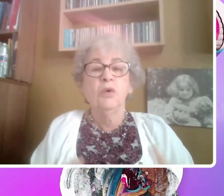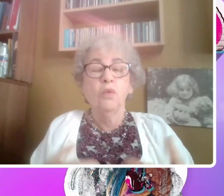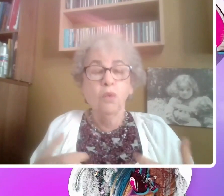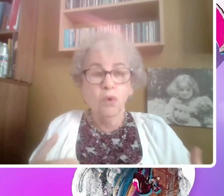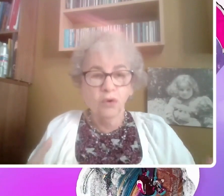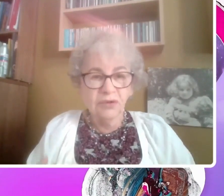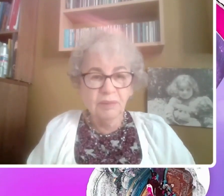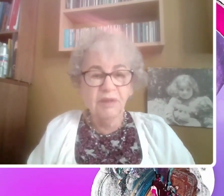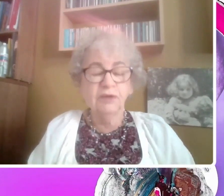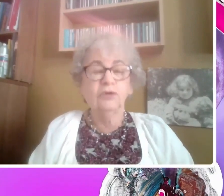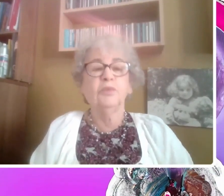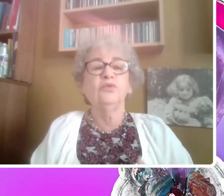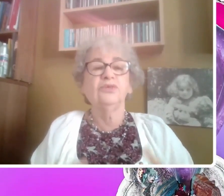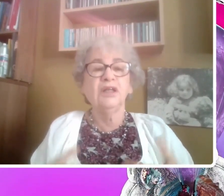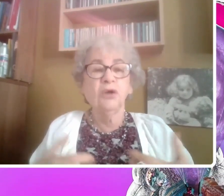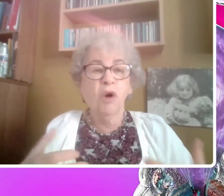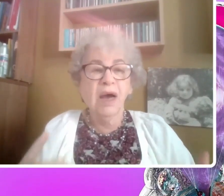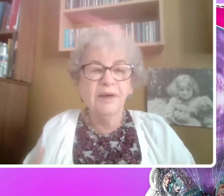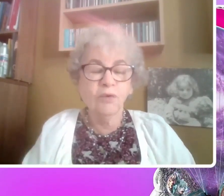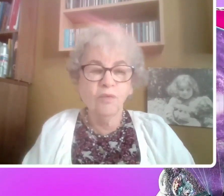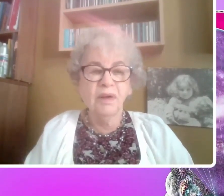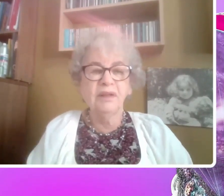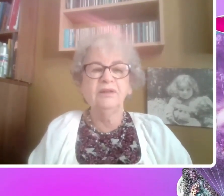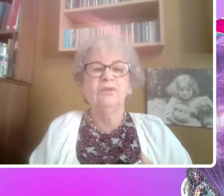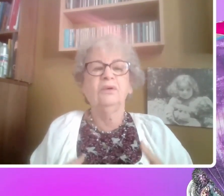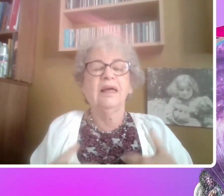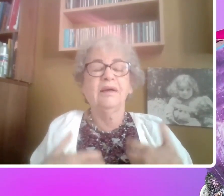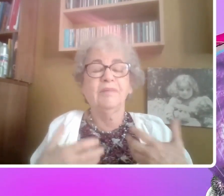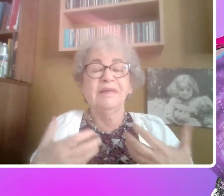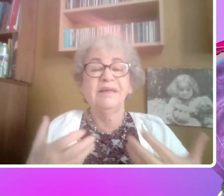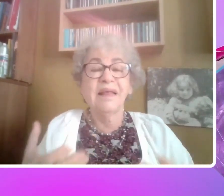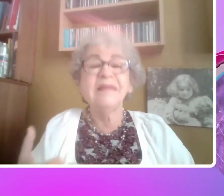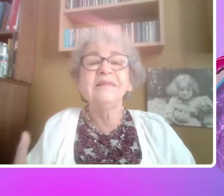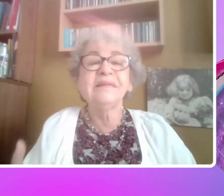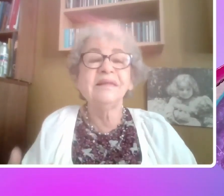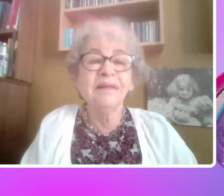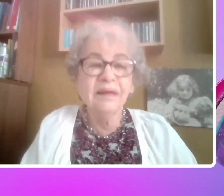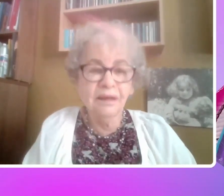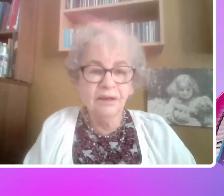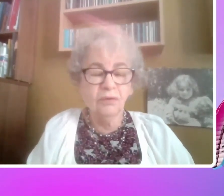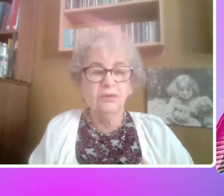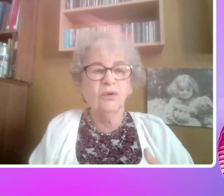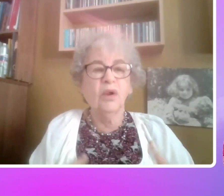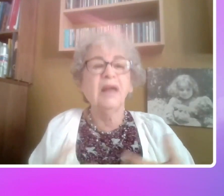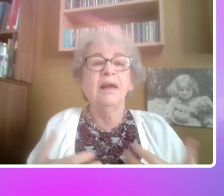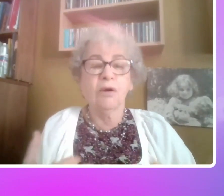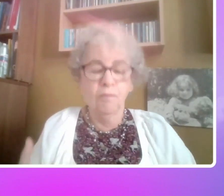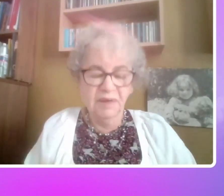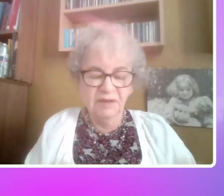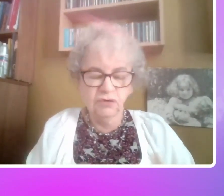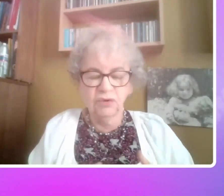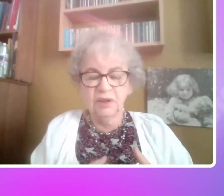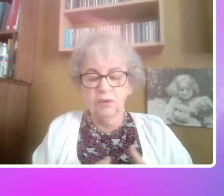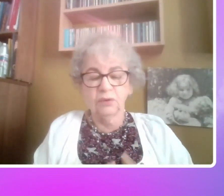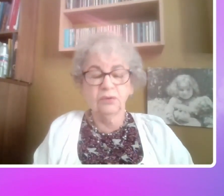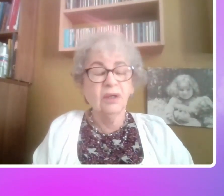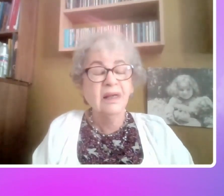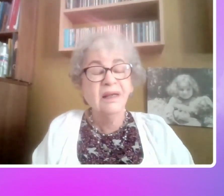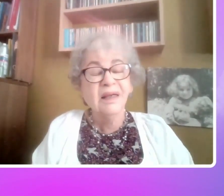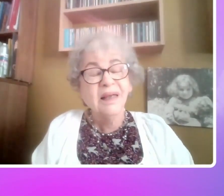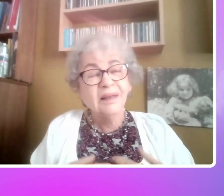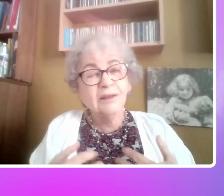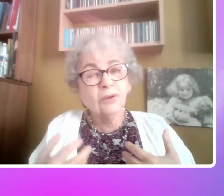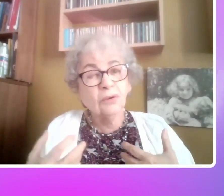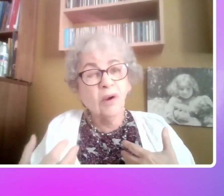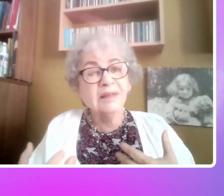alianzas. Un conocimiento producido, argumentos, la capacidad de incidir en otro, en la comprensión de